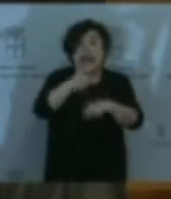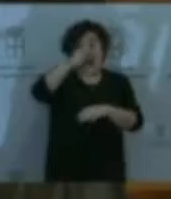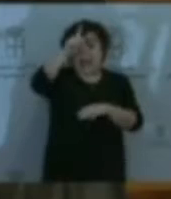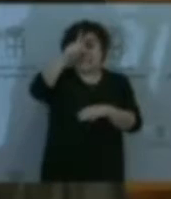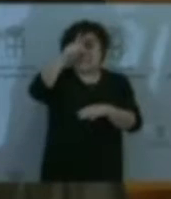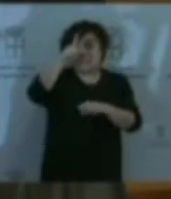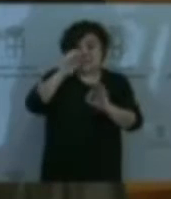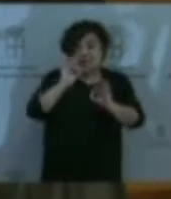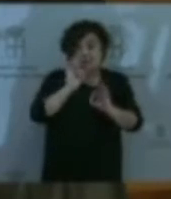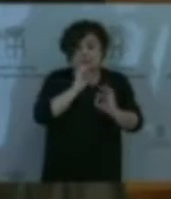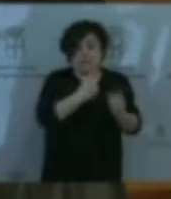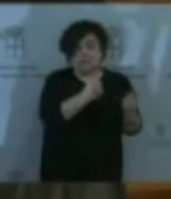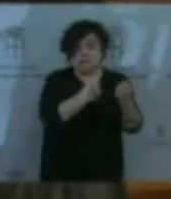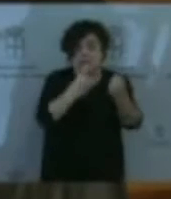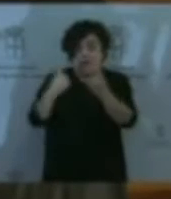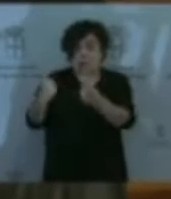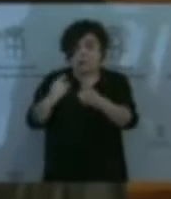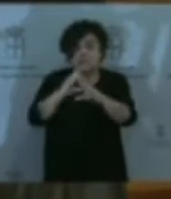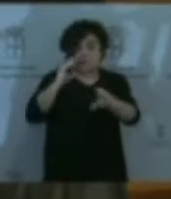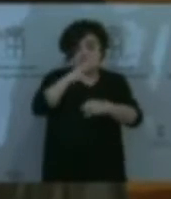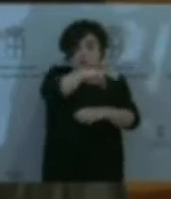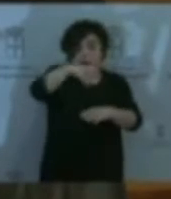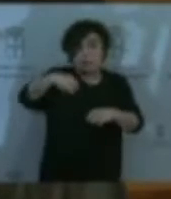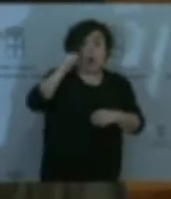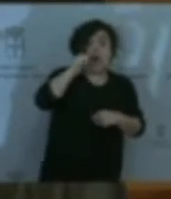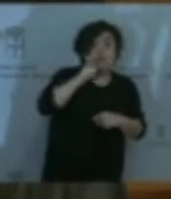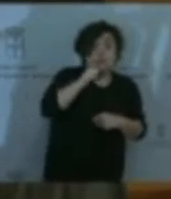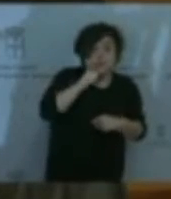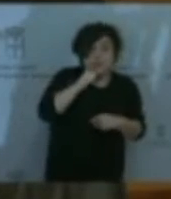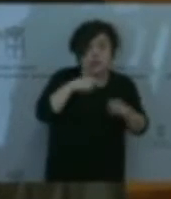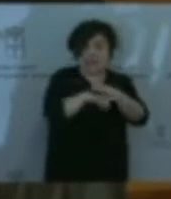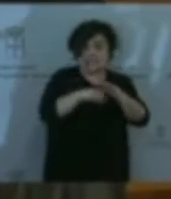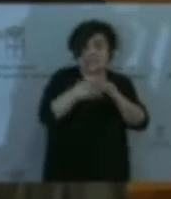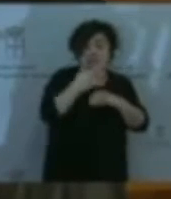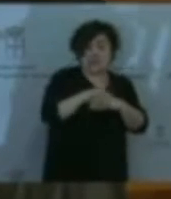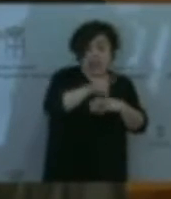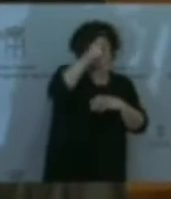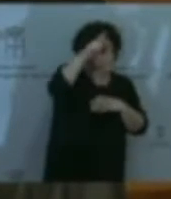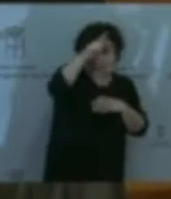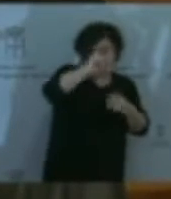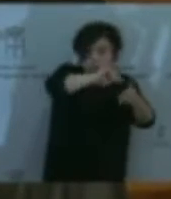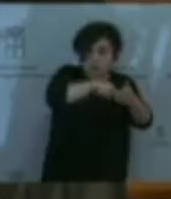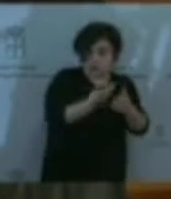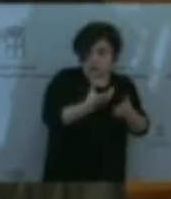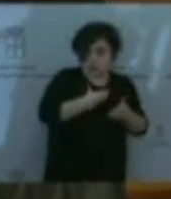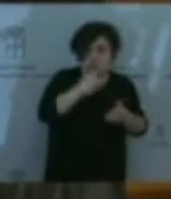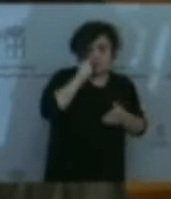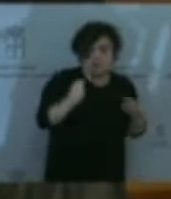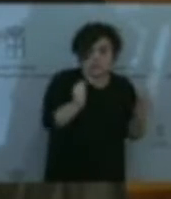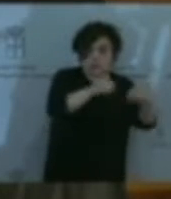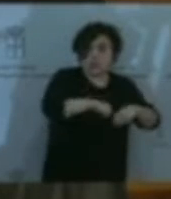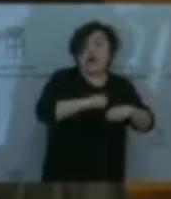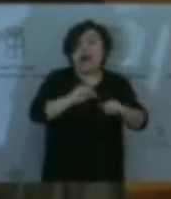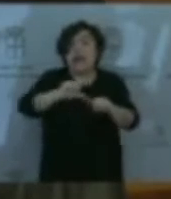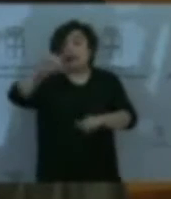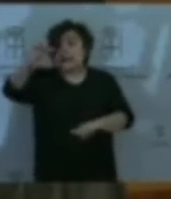de autobuses de Oviedo las gestiona la propia ALSA mediante un contrato con el Ayuntamiento de Oviedo, la de Gijón es privada de la empresa ALSA y la de Avilés que gestiona